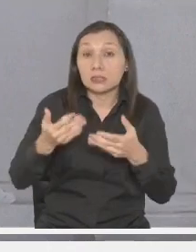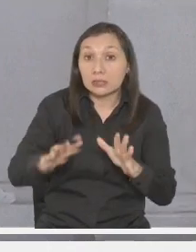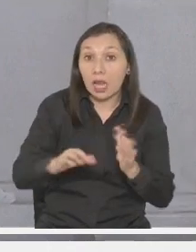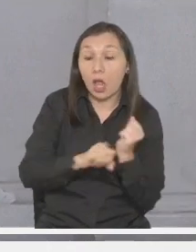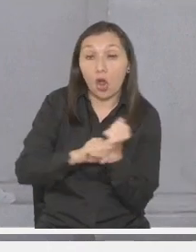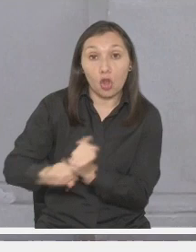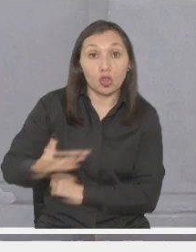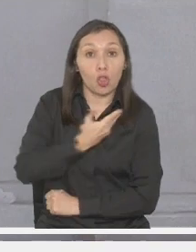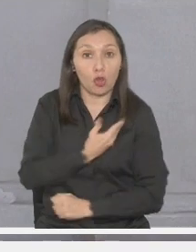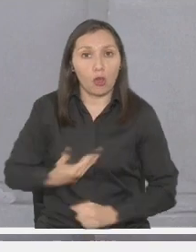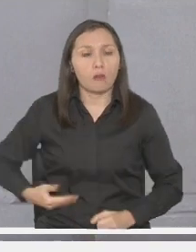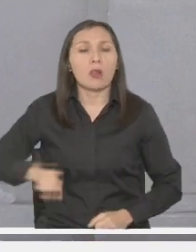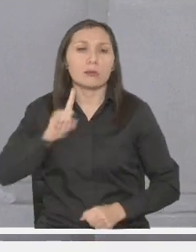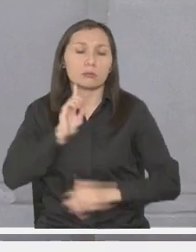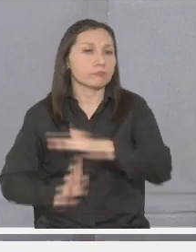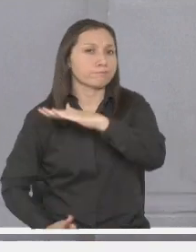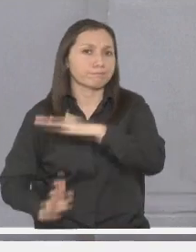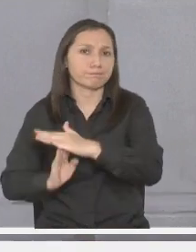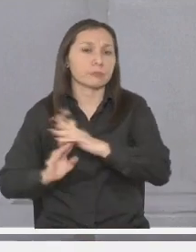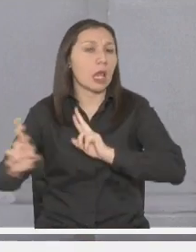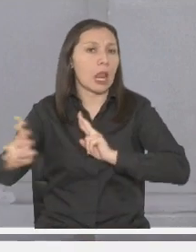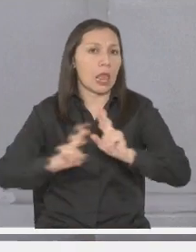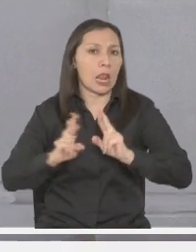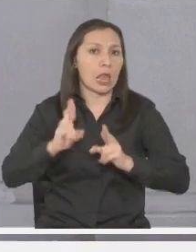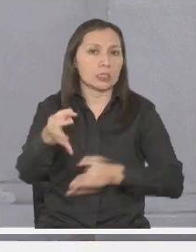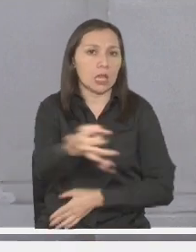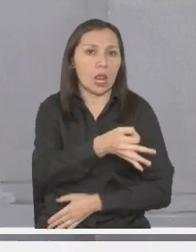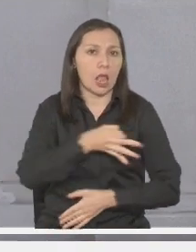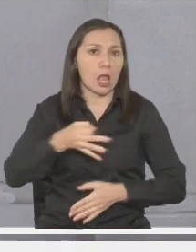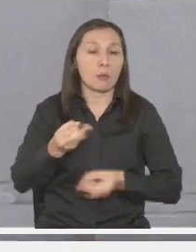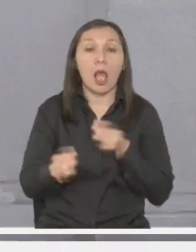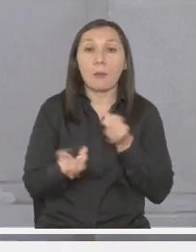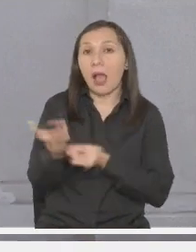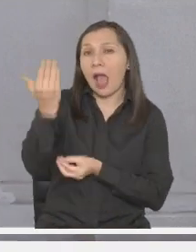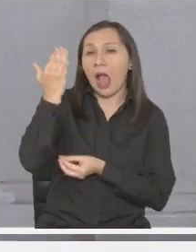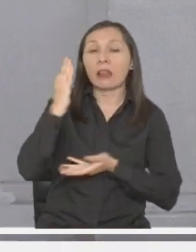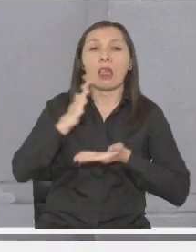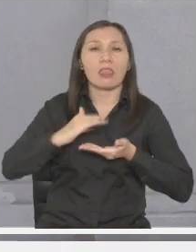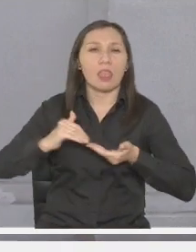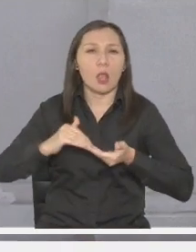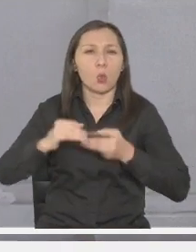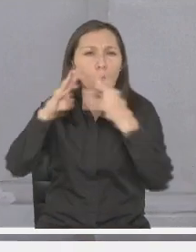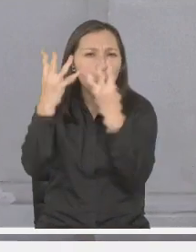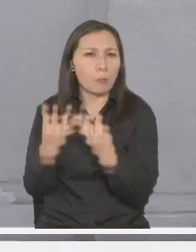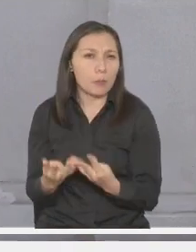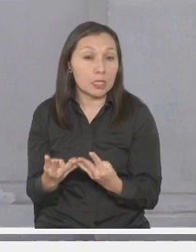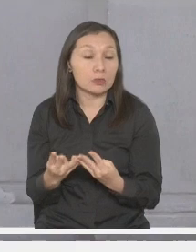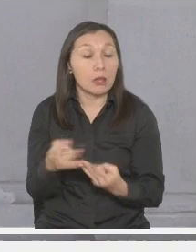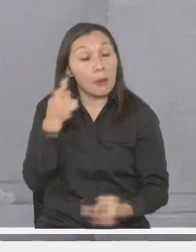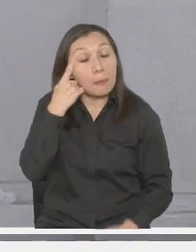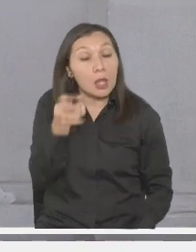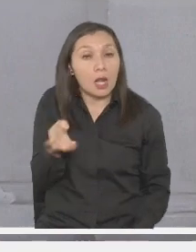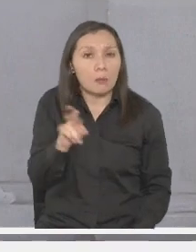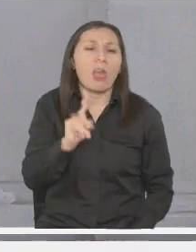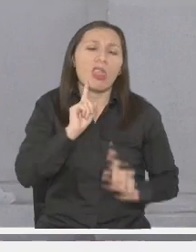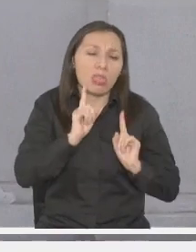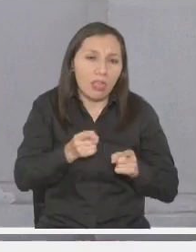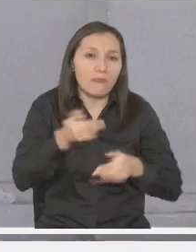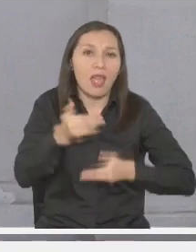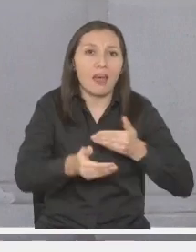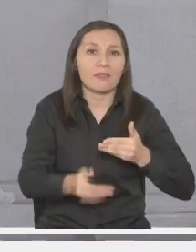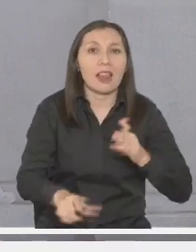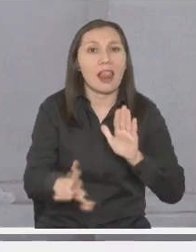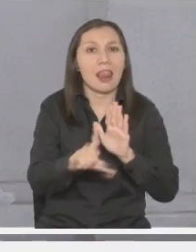la oposición han dicho que tienen congeladas las relaciones al interior de la moneda debido a lo que pasó con los indultos, pero insisten en que tienen que avanzar en la